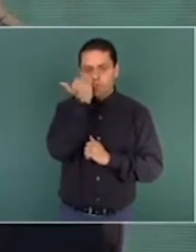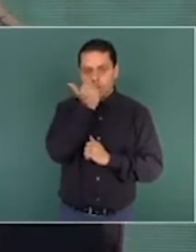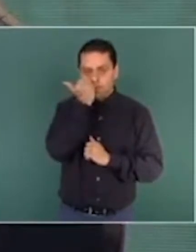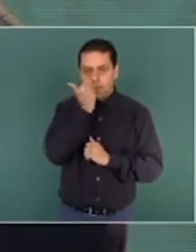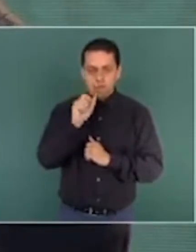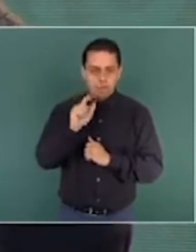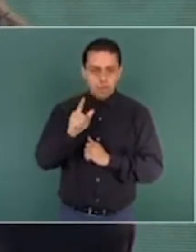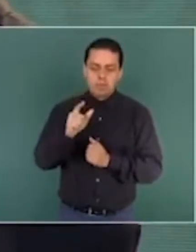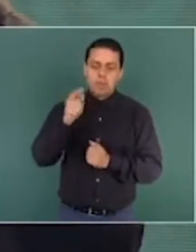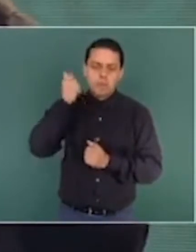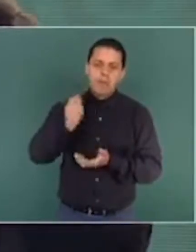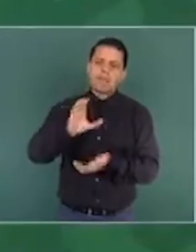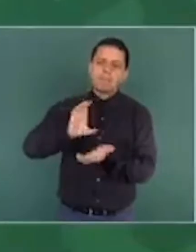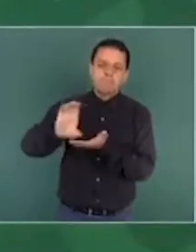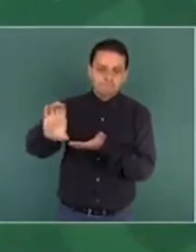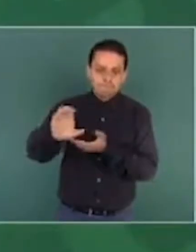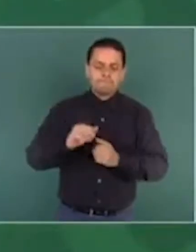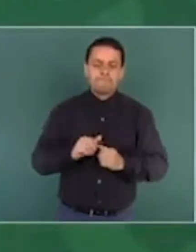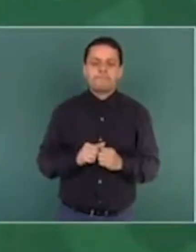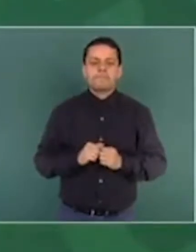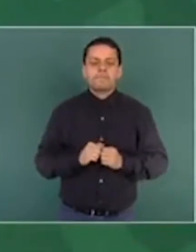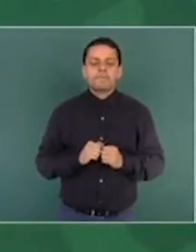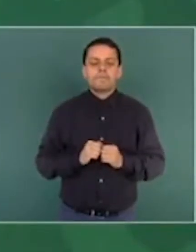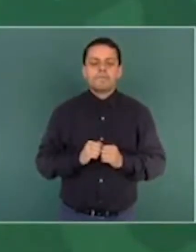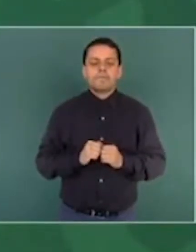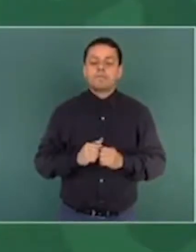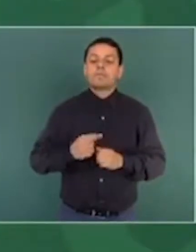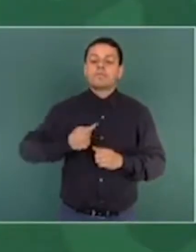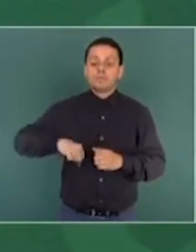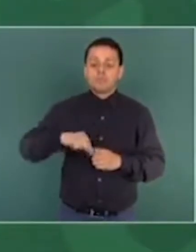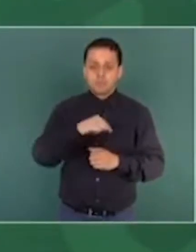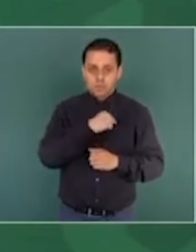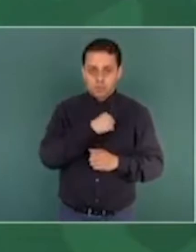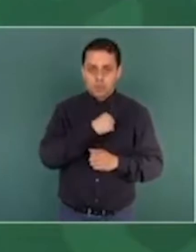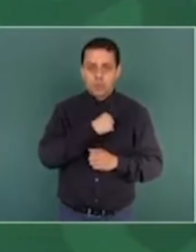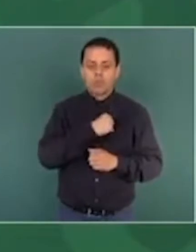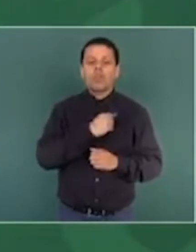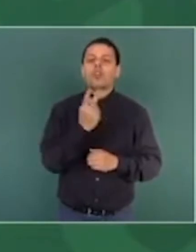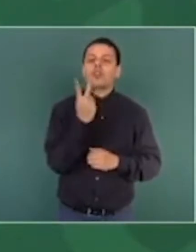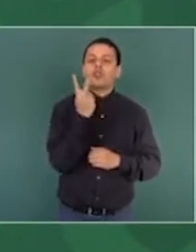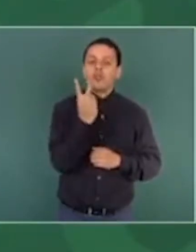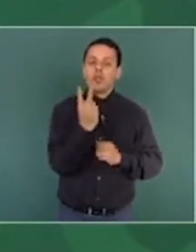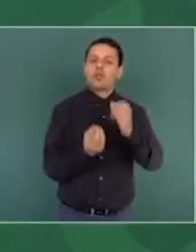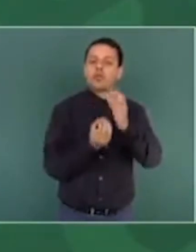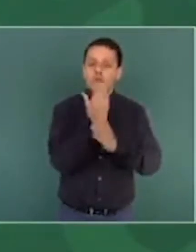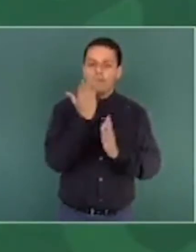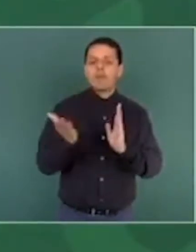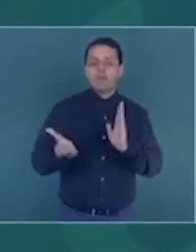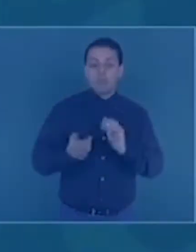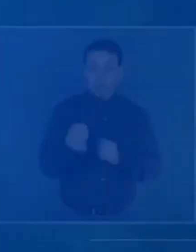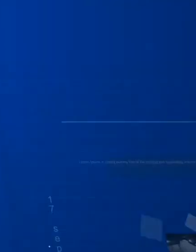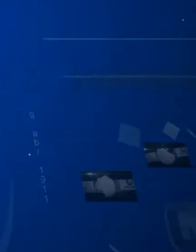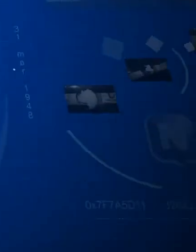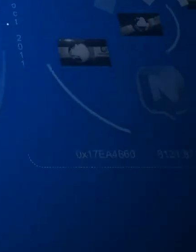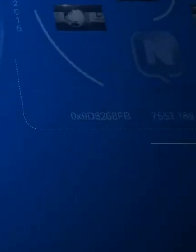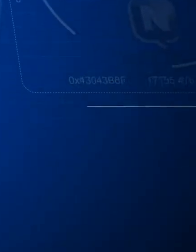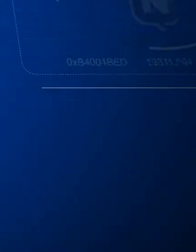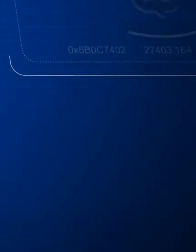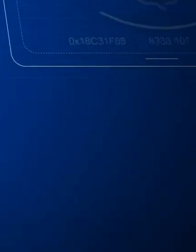lo nombraron el domingo pasado. Creo que todavía no tiene nombramiento. Ya estaba avisado, preparado.